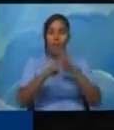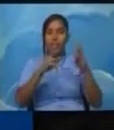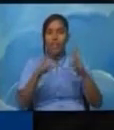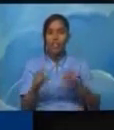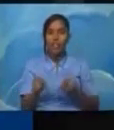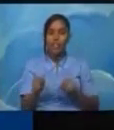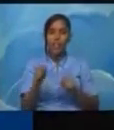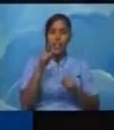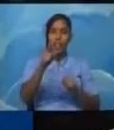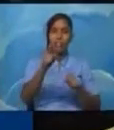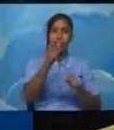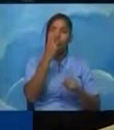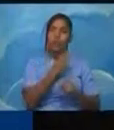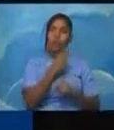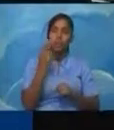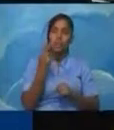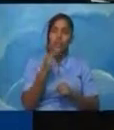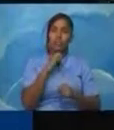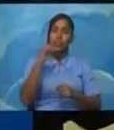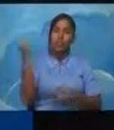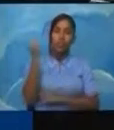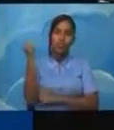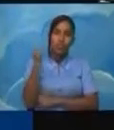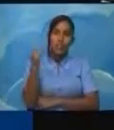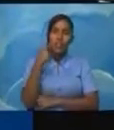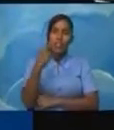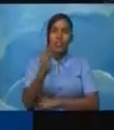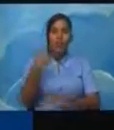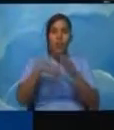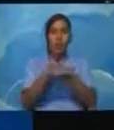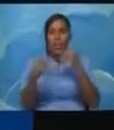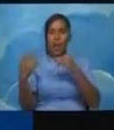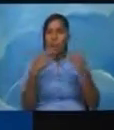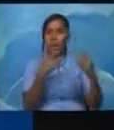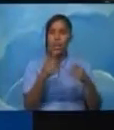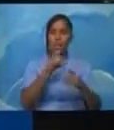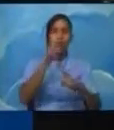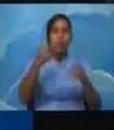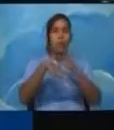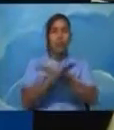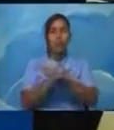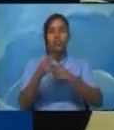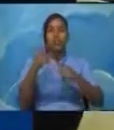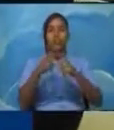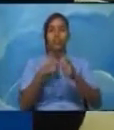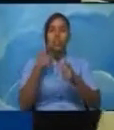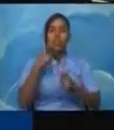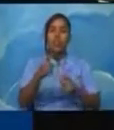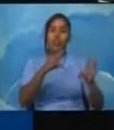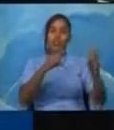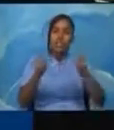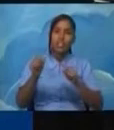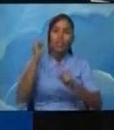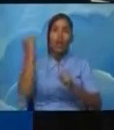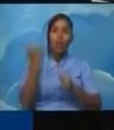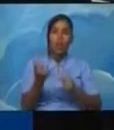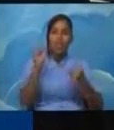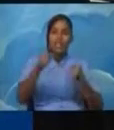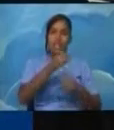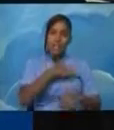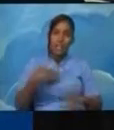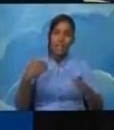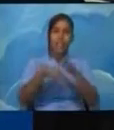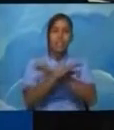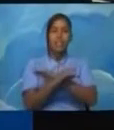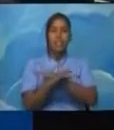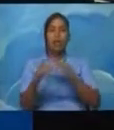ustedes son tercos. Les digo que vayan a pelear y no van a pelear. Les digo que van para el desierto, ahora sí quieren ir a pelear. Oiga bien